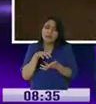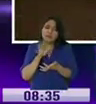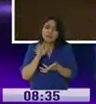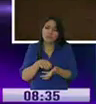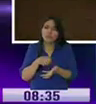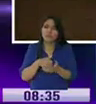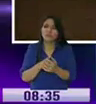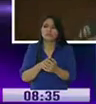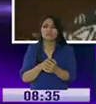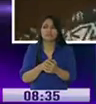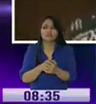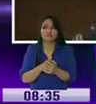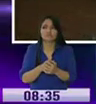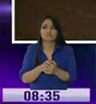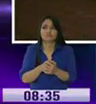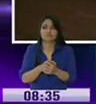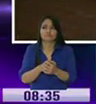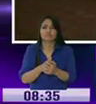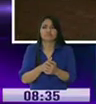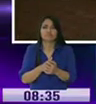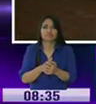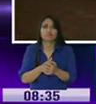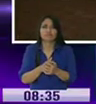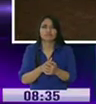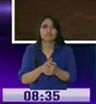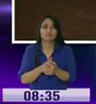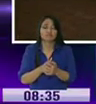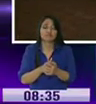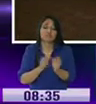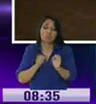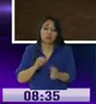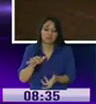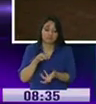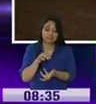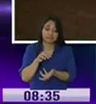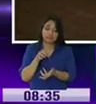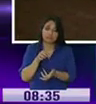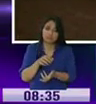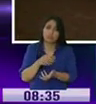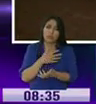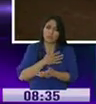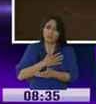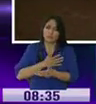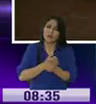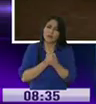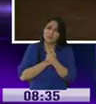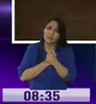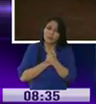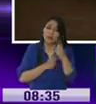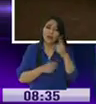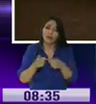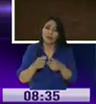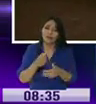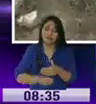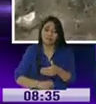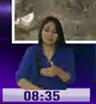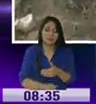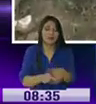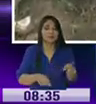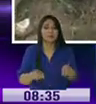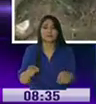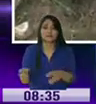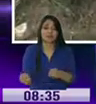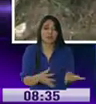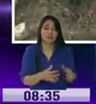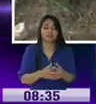necesita realmente. Ya los lugares que los recogen tienen una gran cantidad de perritos, así que a veces no tienen abasto.